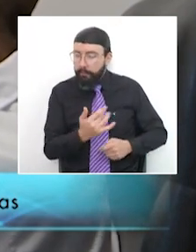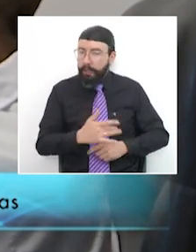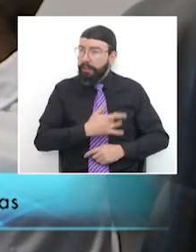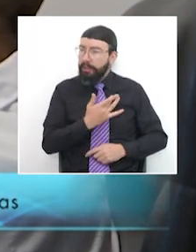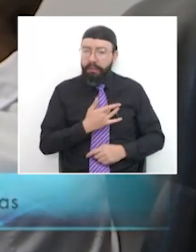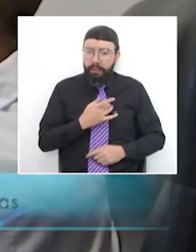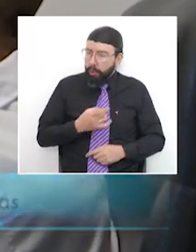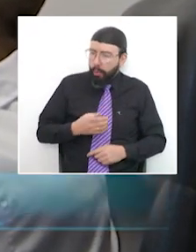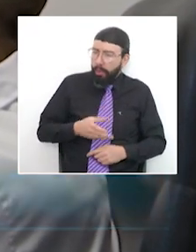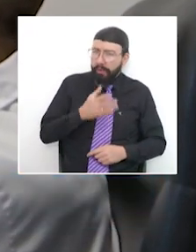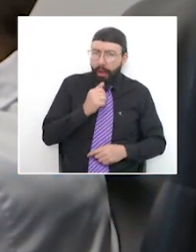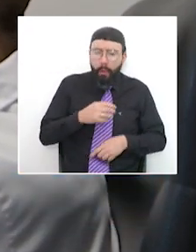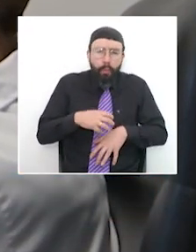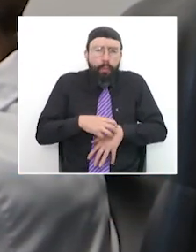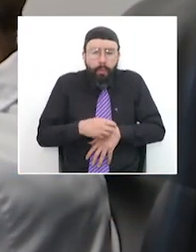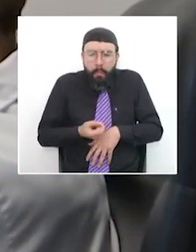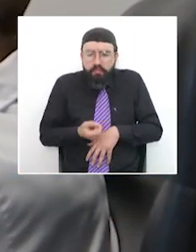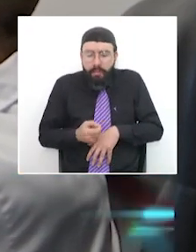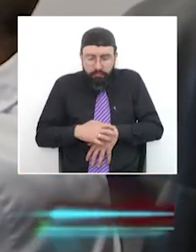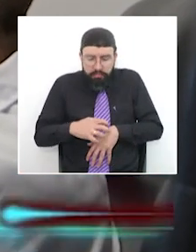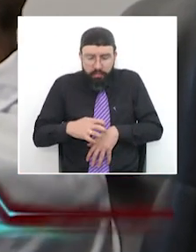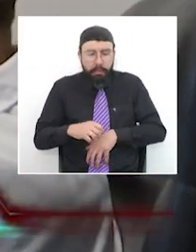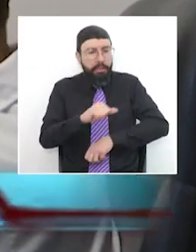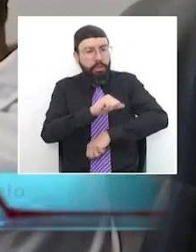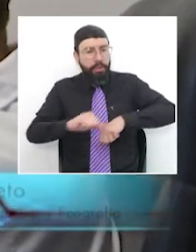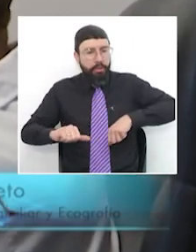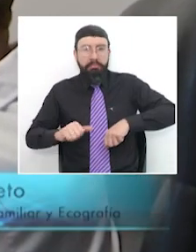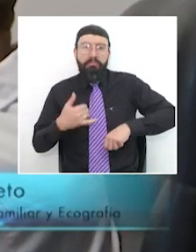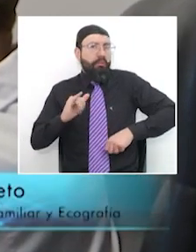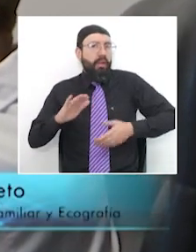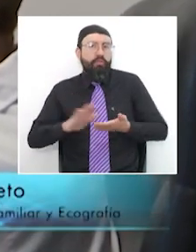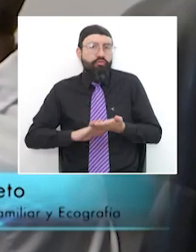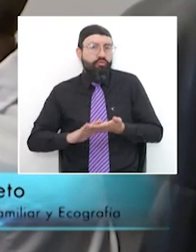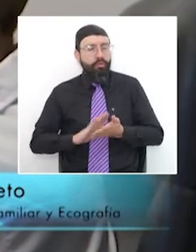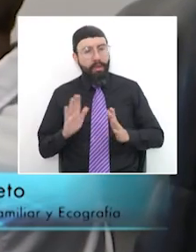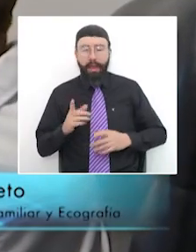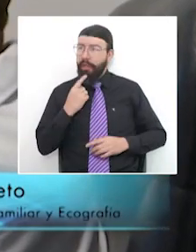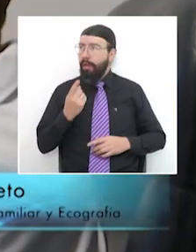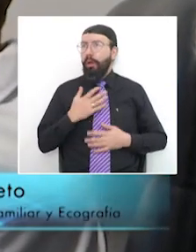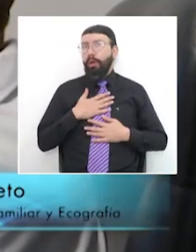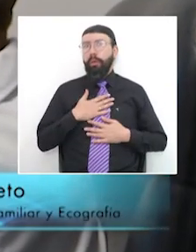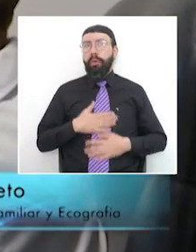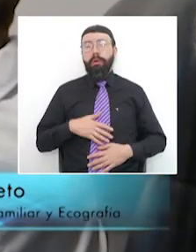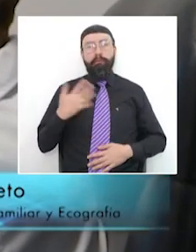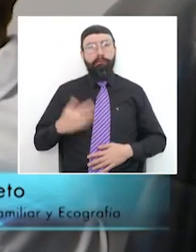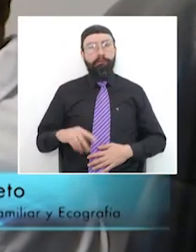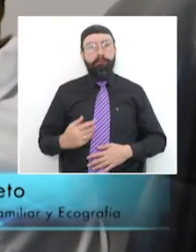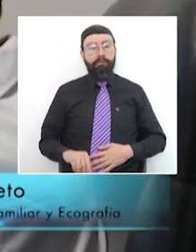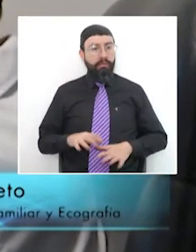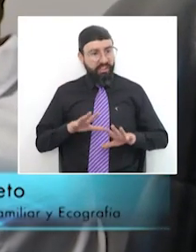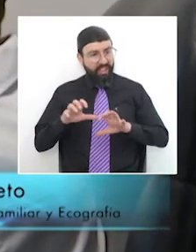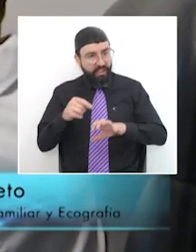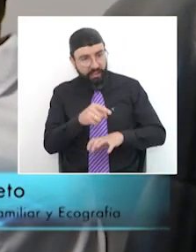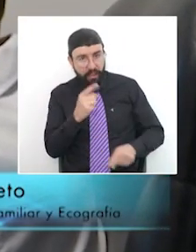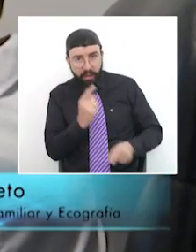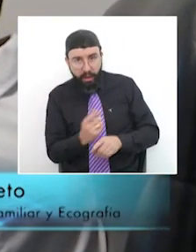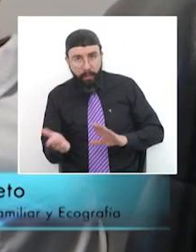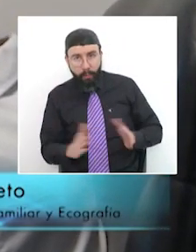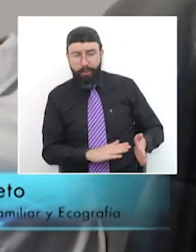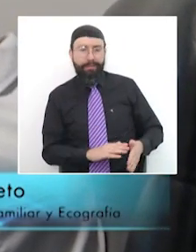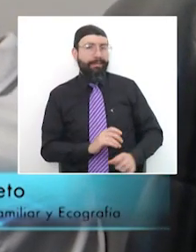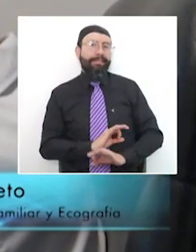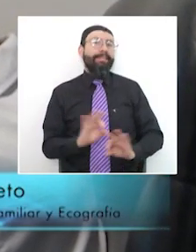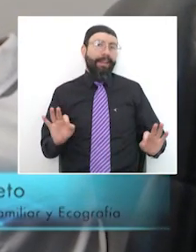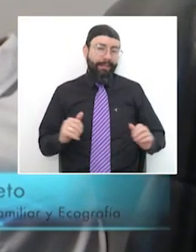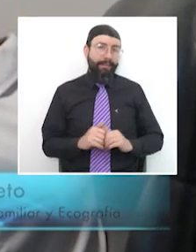era muy pequeña la masa. Y se operaron y son pacientes que en este momento pueden decir que ya de ese cáncer no se van a morir. Entonces